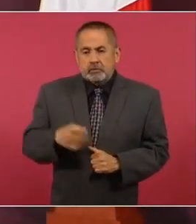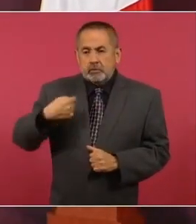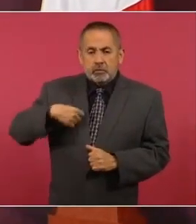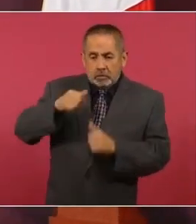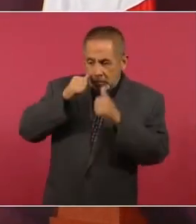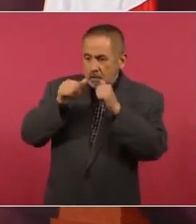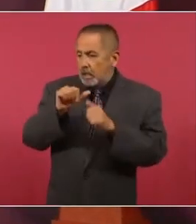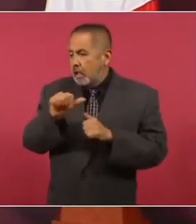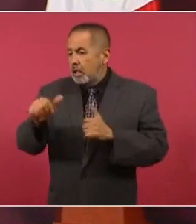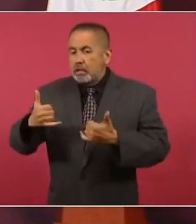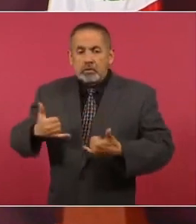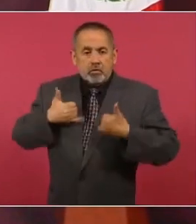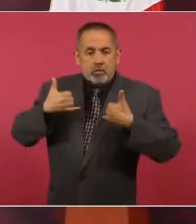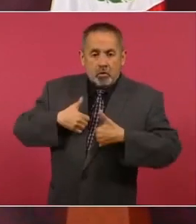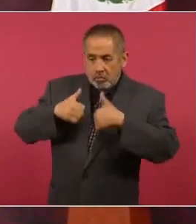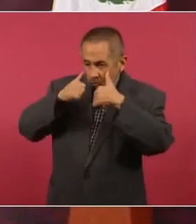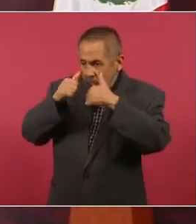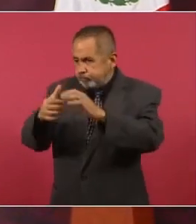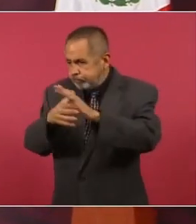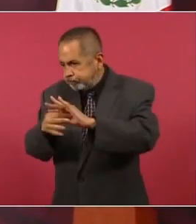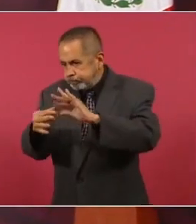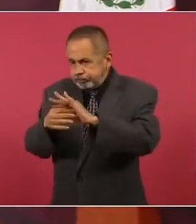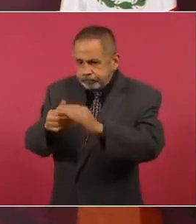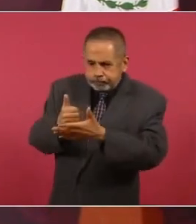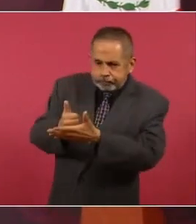los jóvenes.